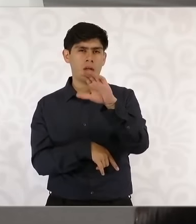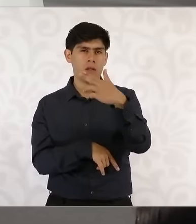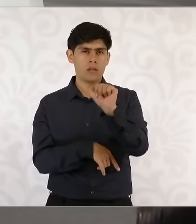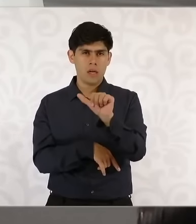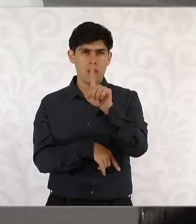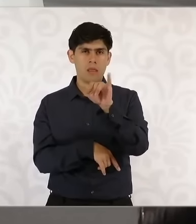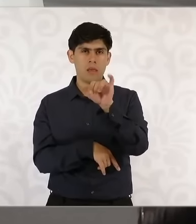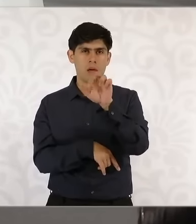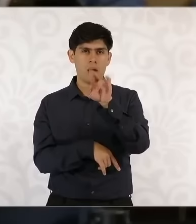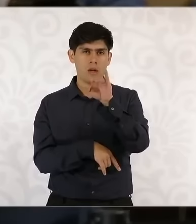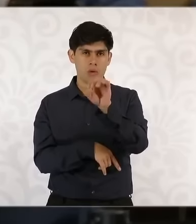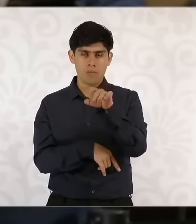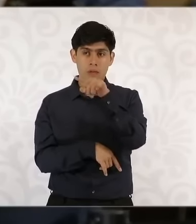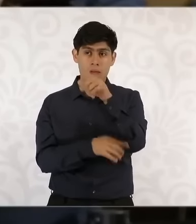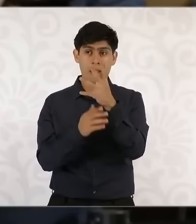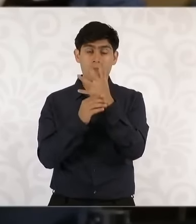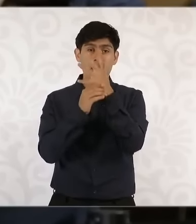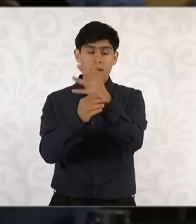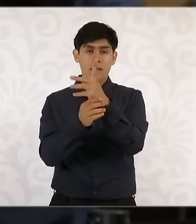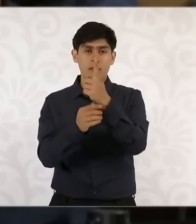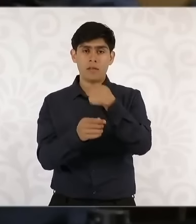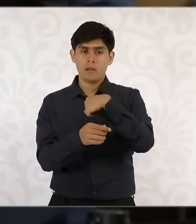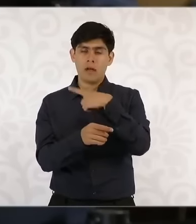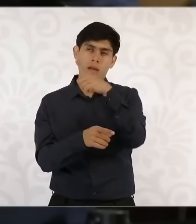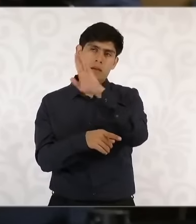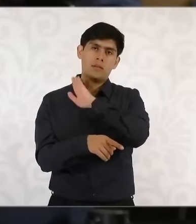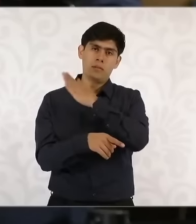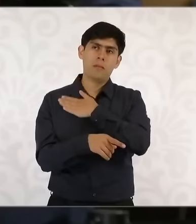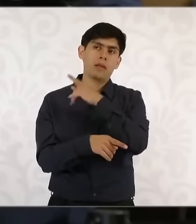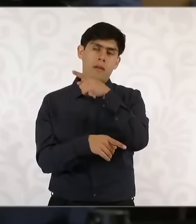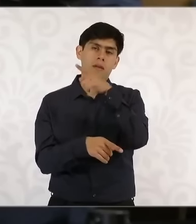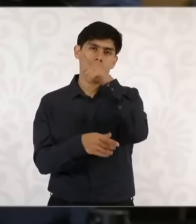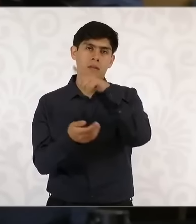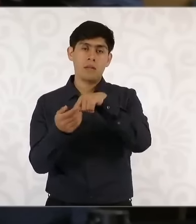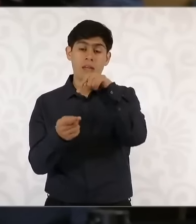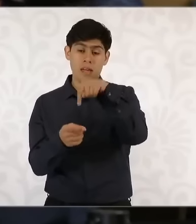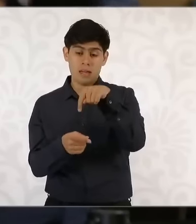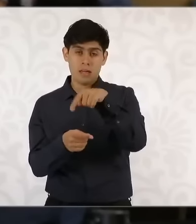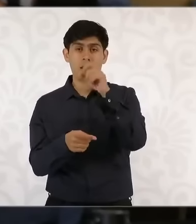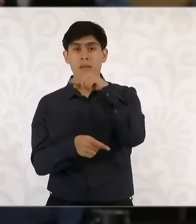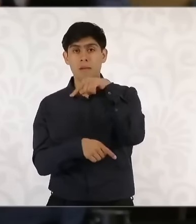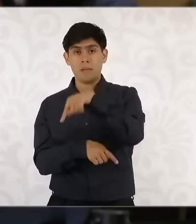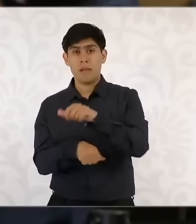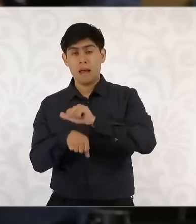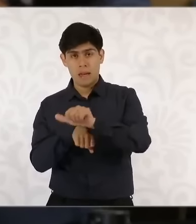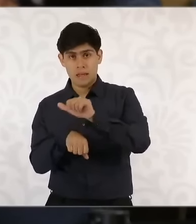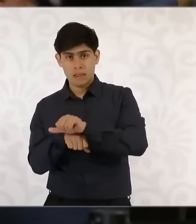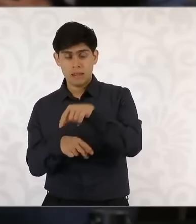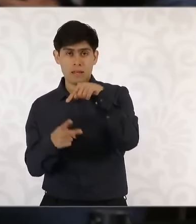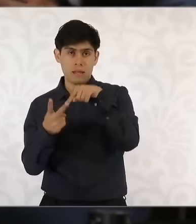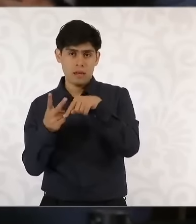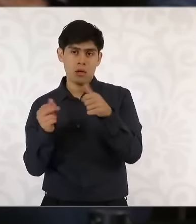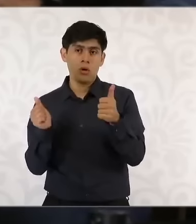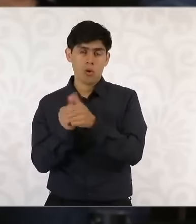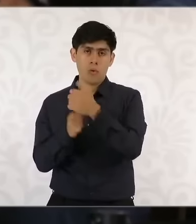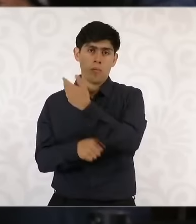dice no nos vamos a ir, es de origen español y también está operando en Argentina con Milei, con diseño